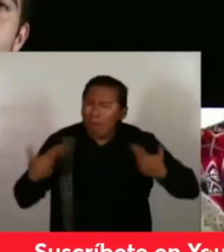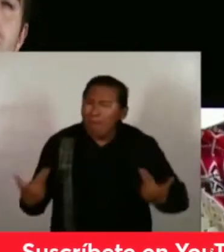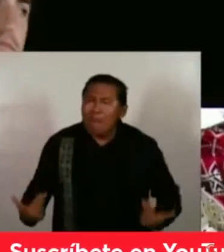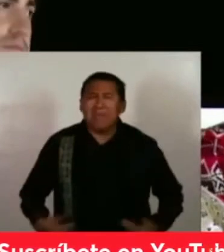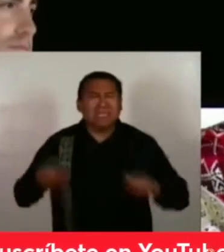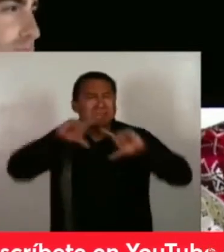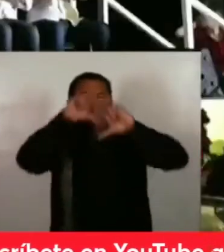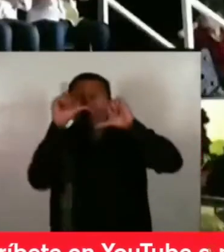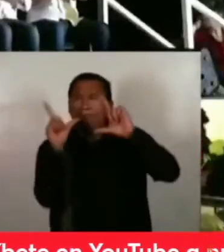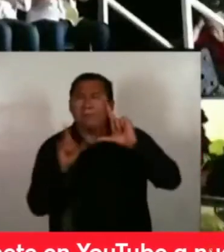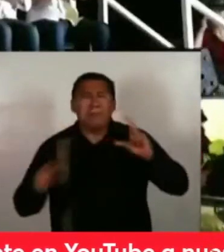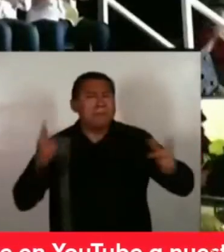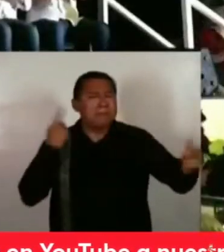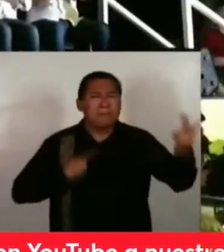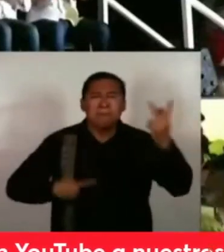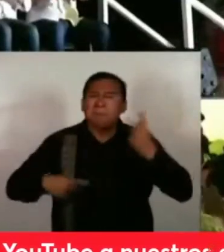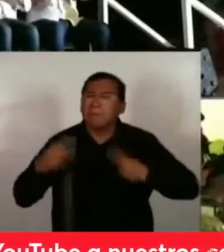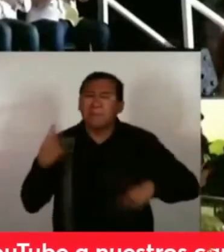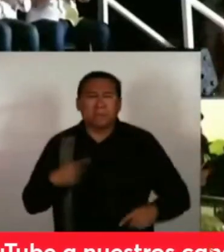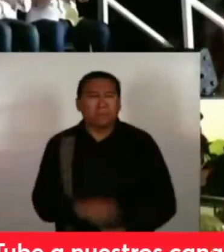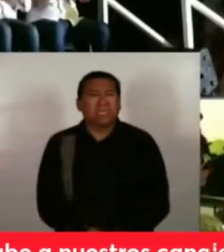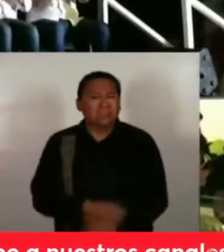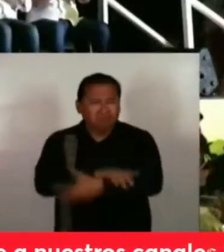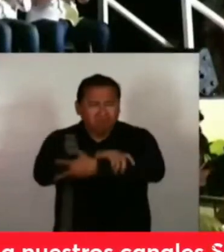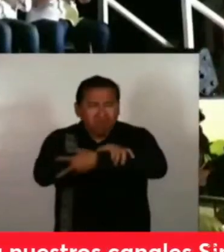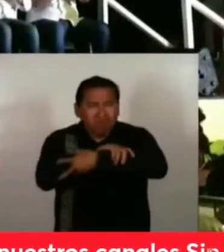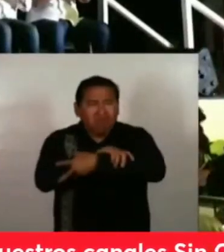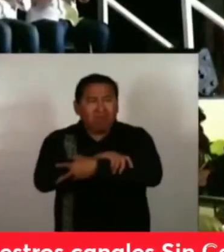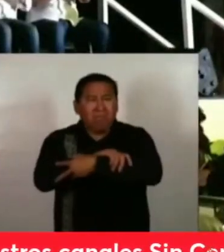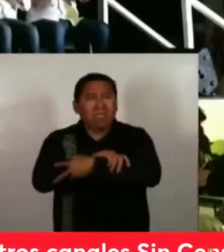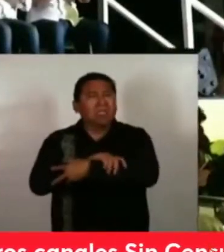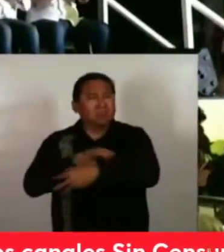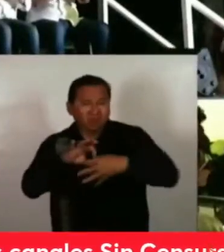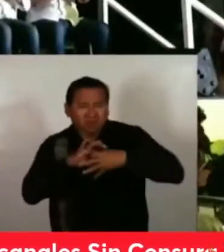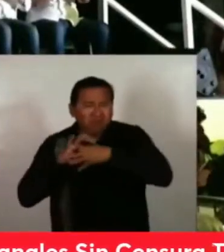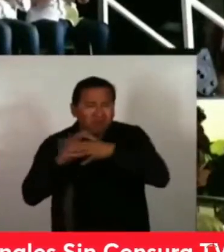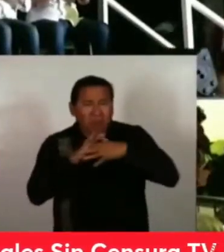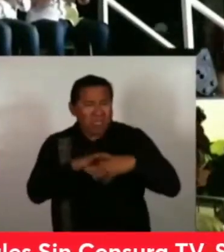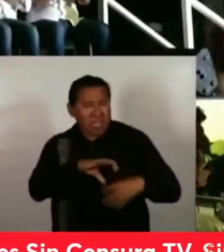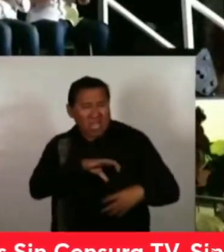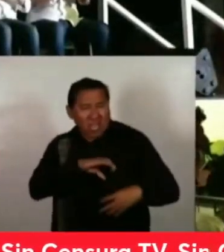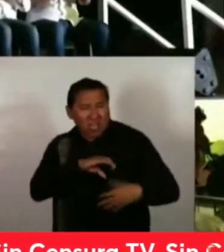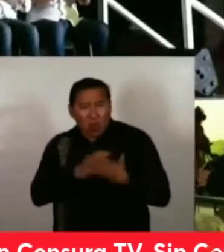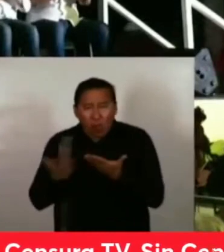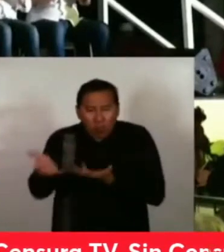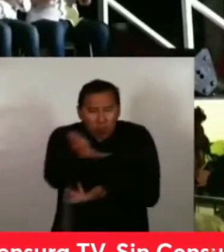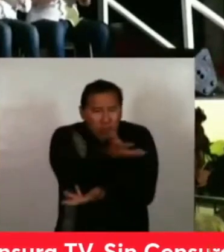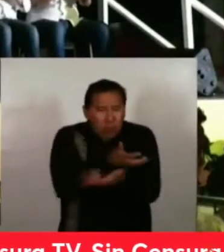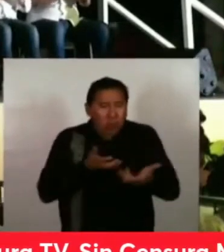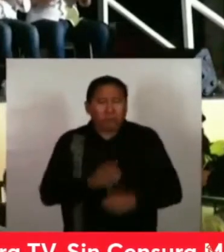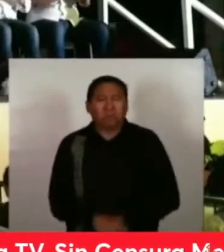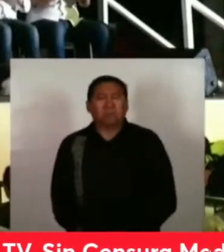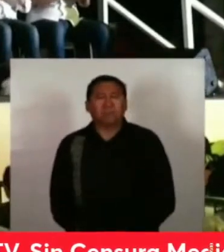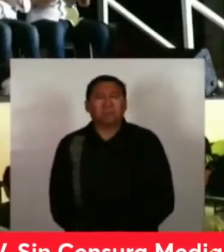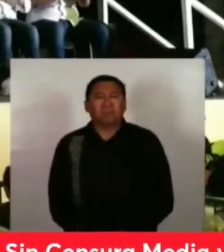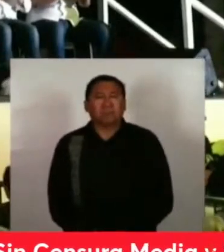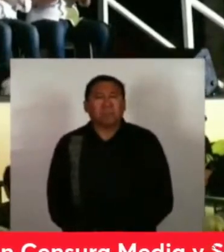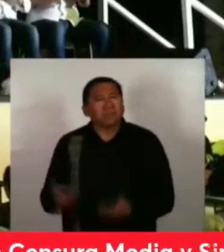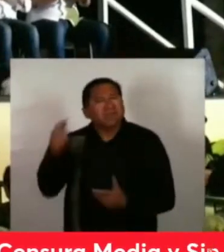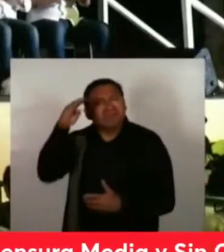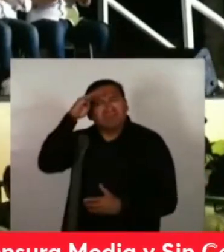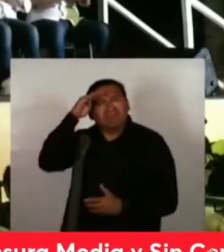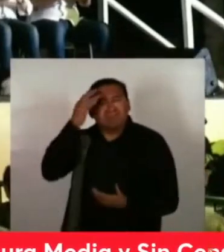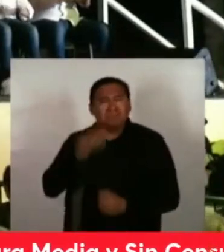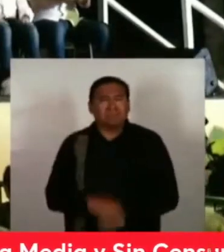mexicano. Esa es la solidaridad, la fraternidad, el amor al prójimo que nosotros